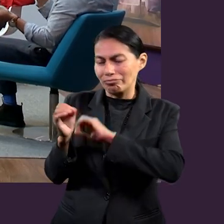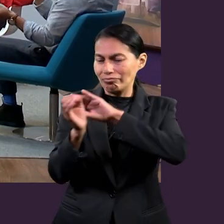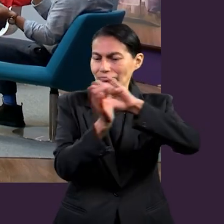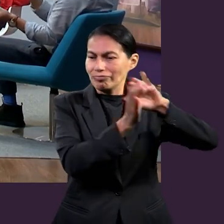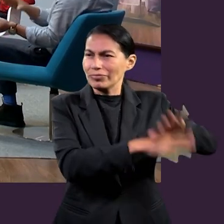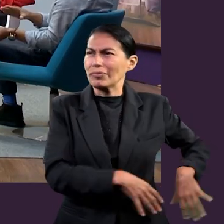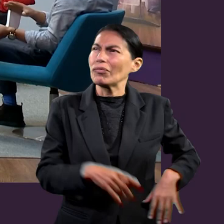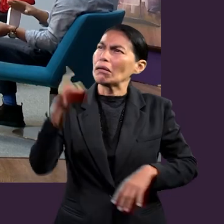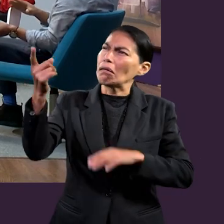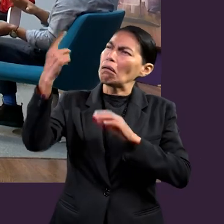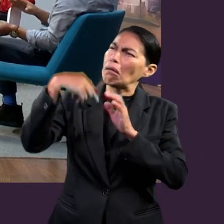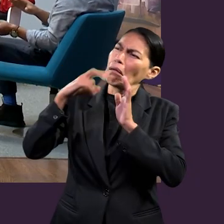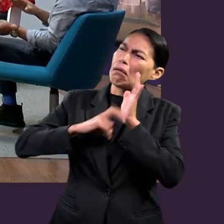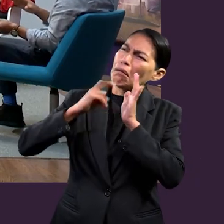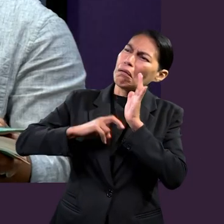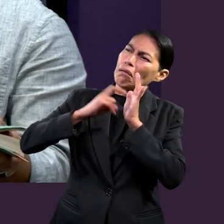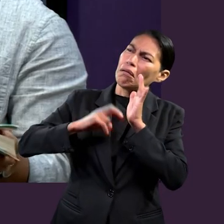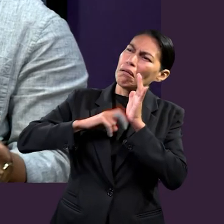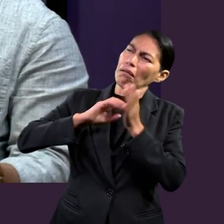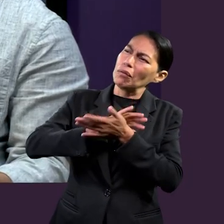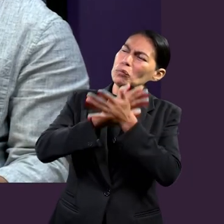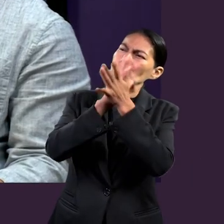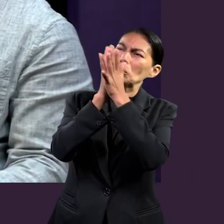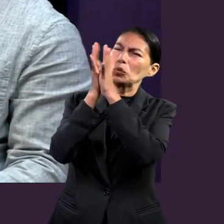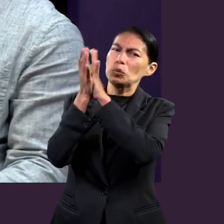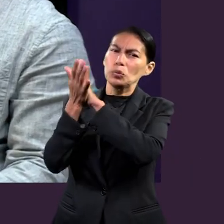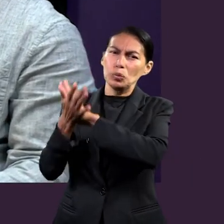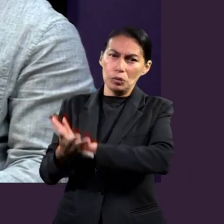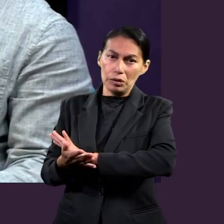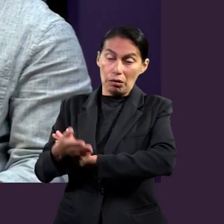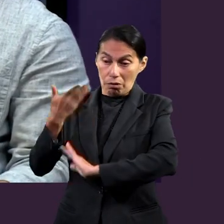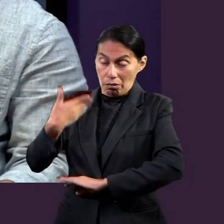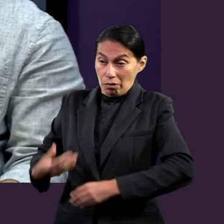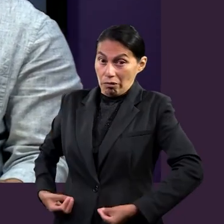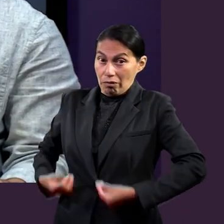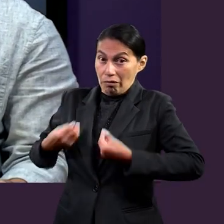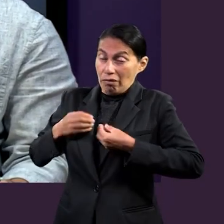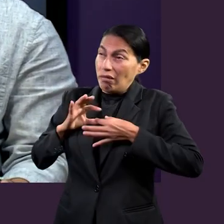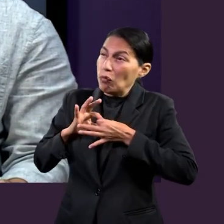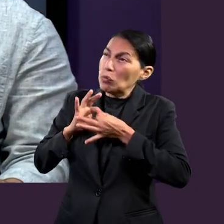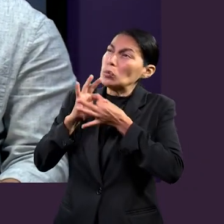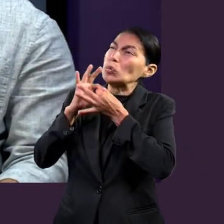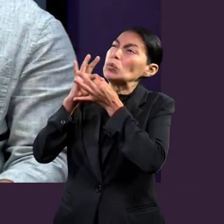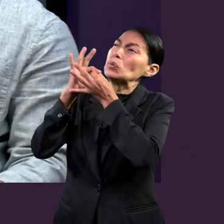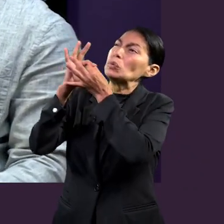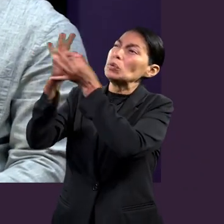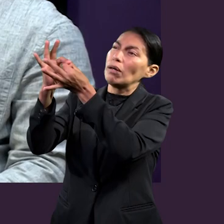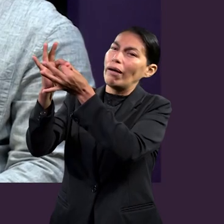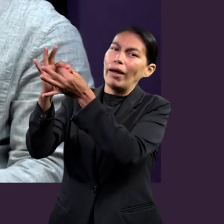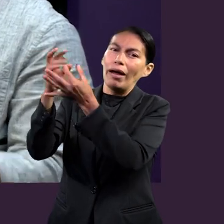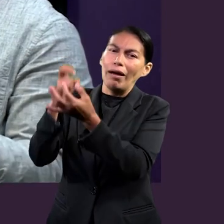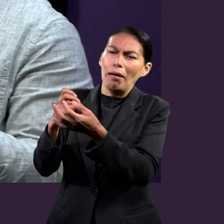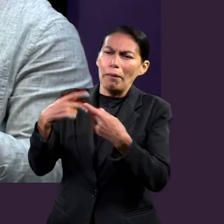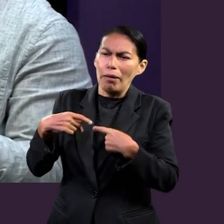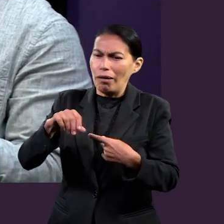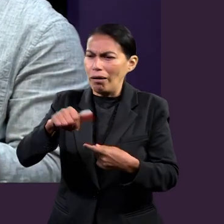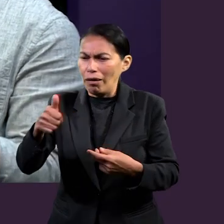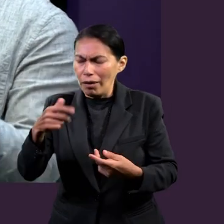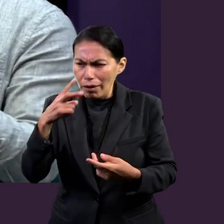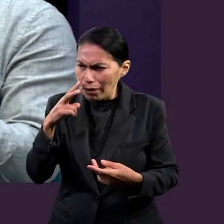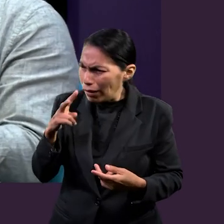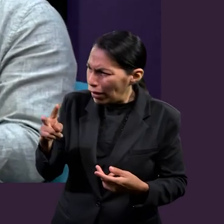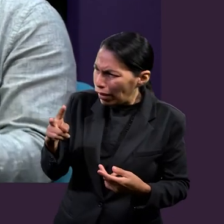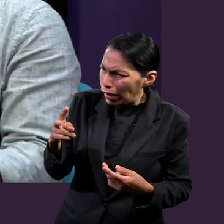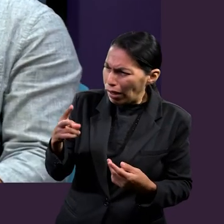dijo, primero tienes tu comunión con Dios y eso te va a transformar a ti. Tu vida transformada va a